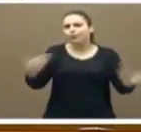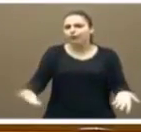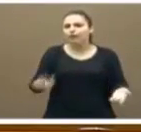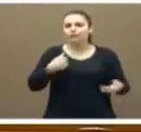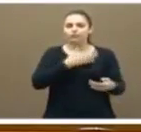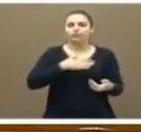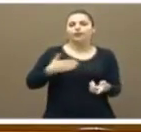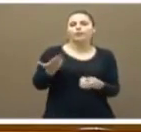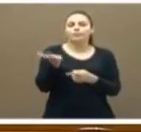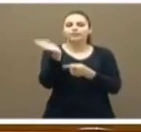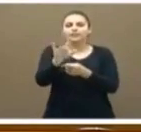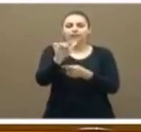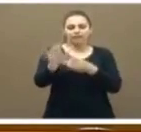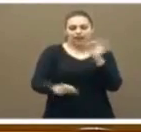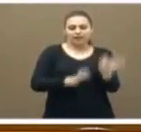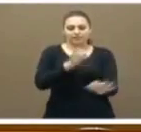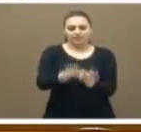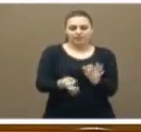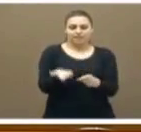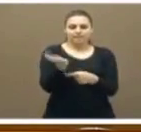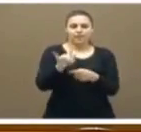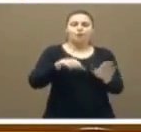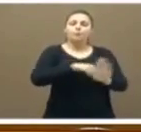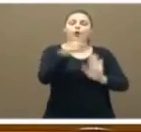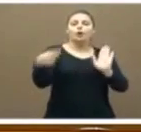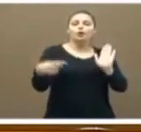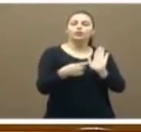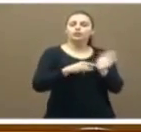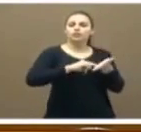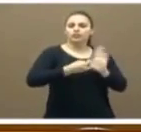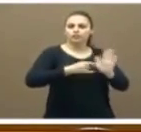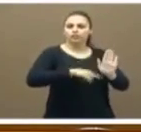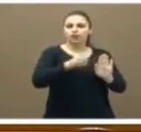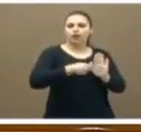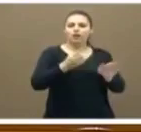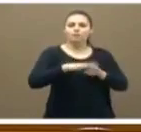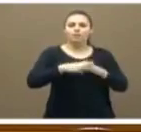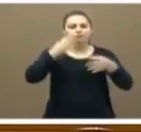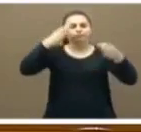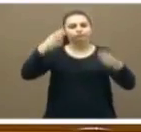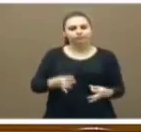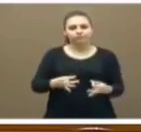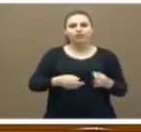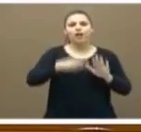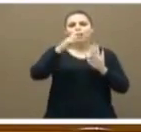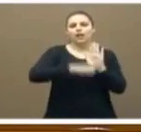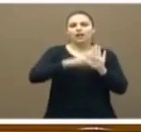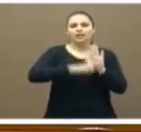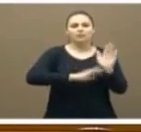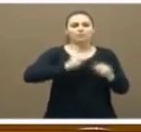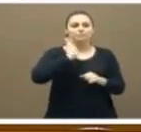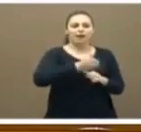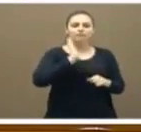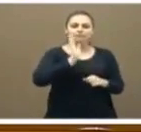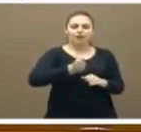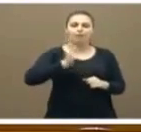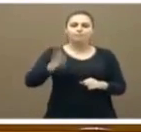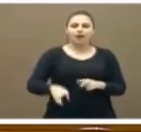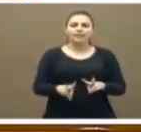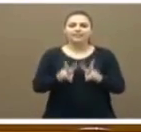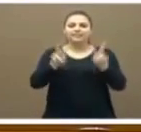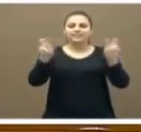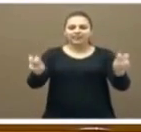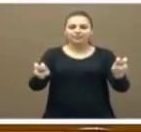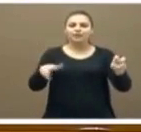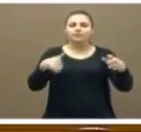Presentar ante esta Cámara el proyecto de ley para el establecimiento de un régimen sancionador en materia